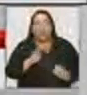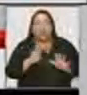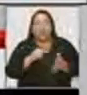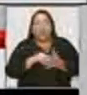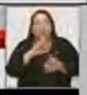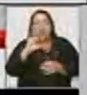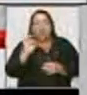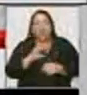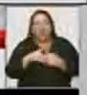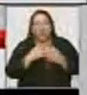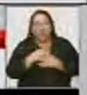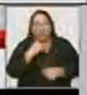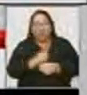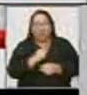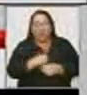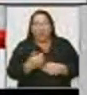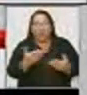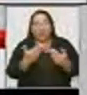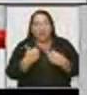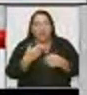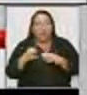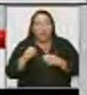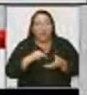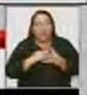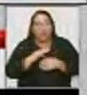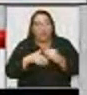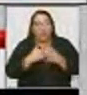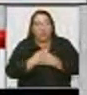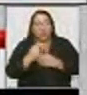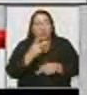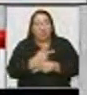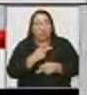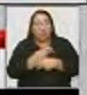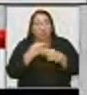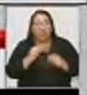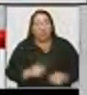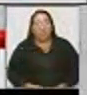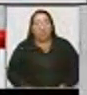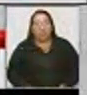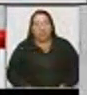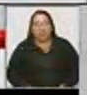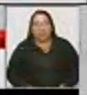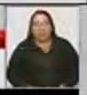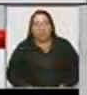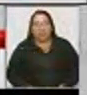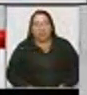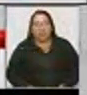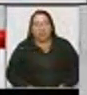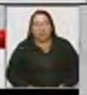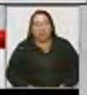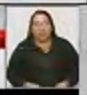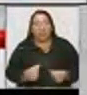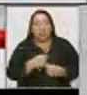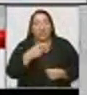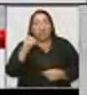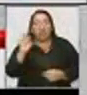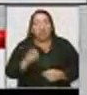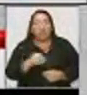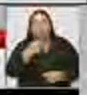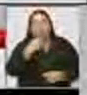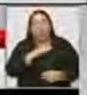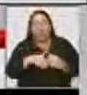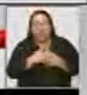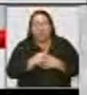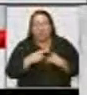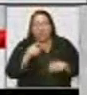49.5%. La tarea pendiente está en lograr el aseguramiento público y universal del 100% de mujeres y